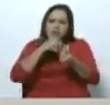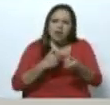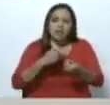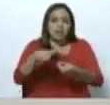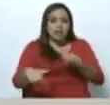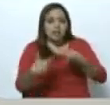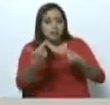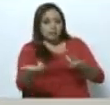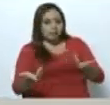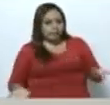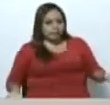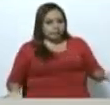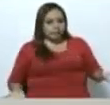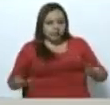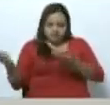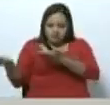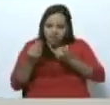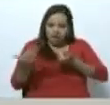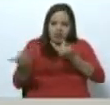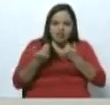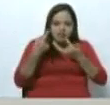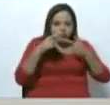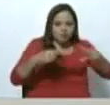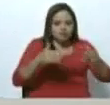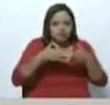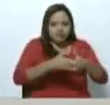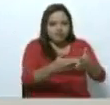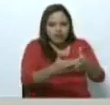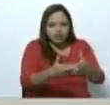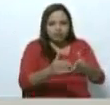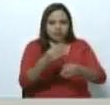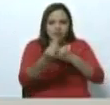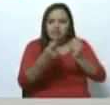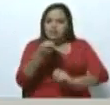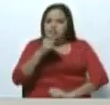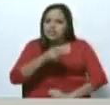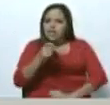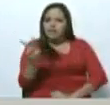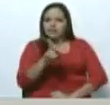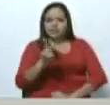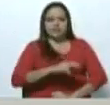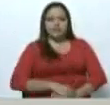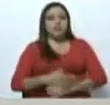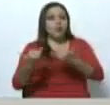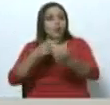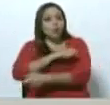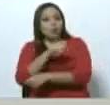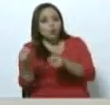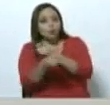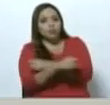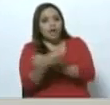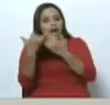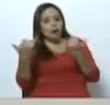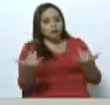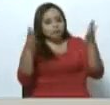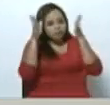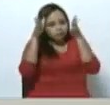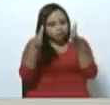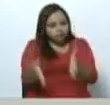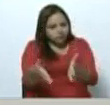que se necesitaba en Venezuela. Eso lo vamos cambiando. Y se quiere una fase de